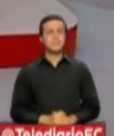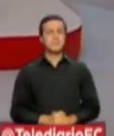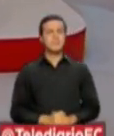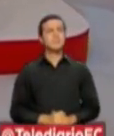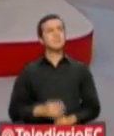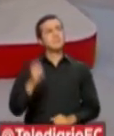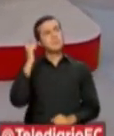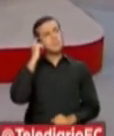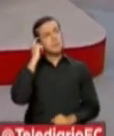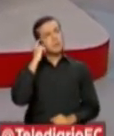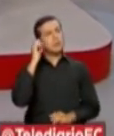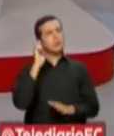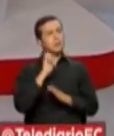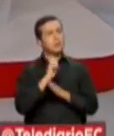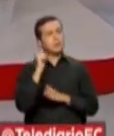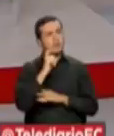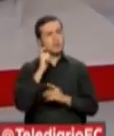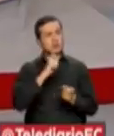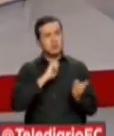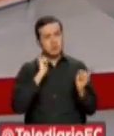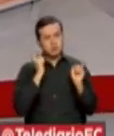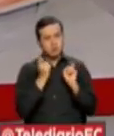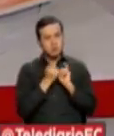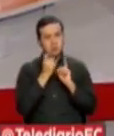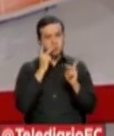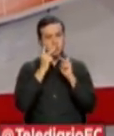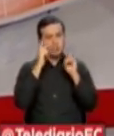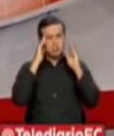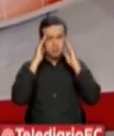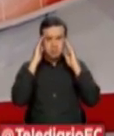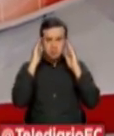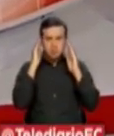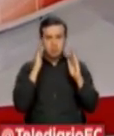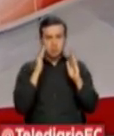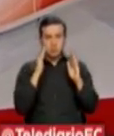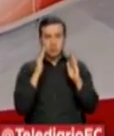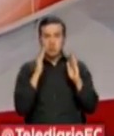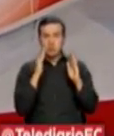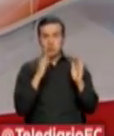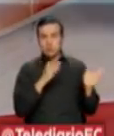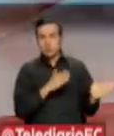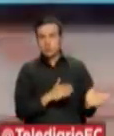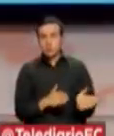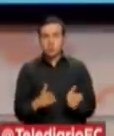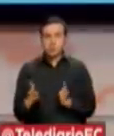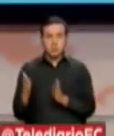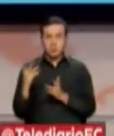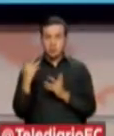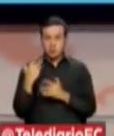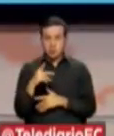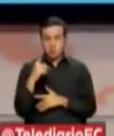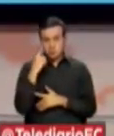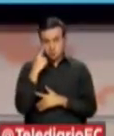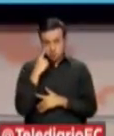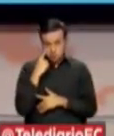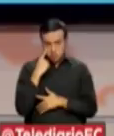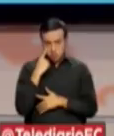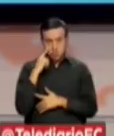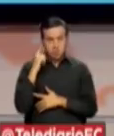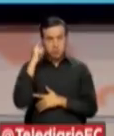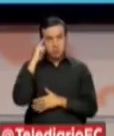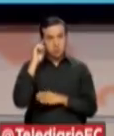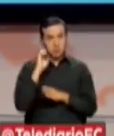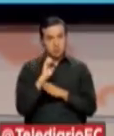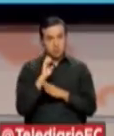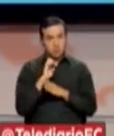debe cambiar en torno a la visión que tienen a la estructura de esta forma vertical de ver al estado